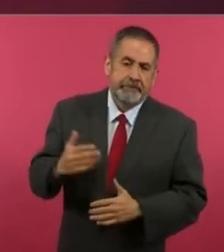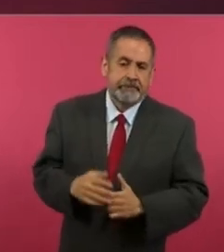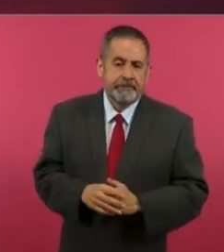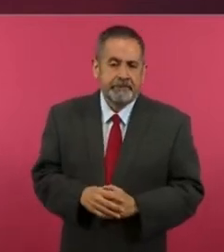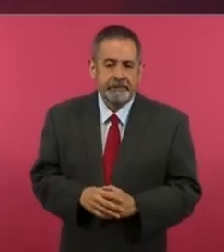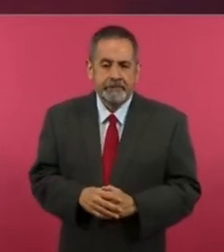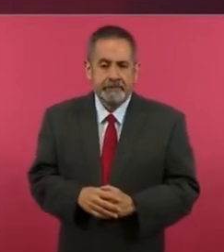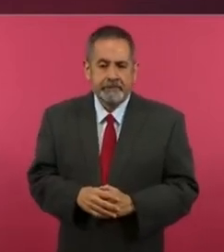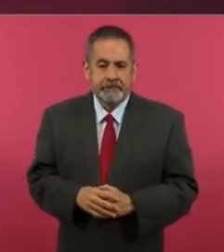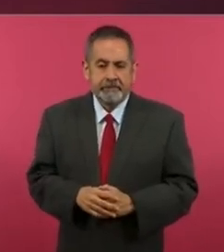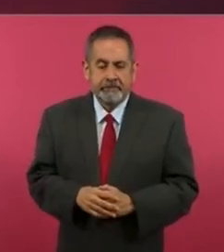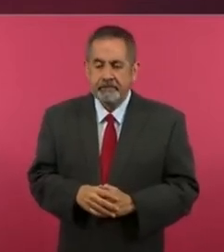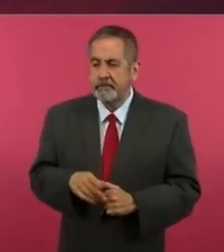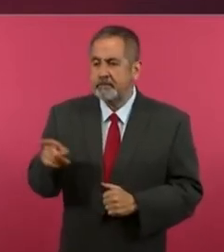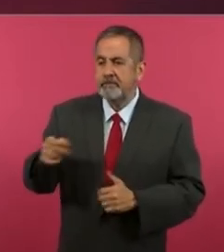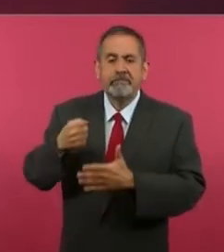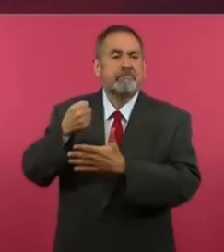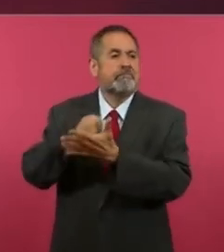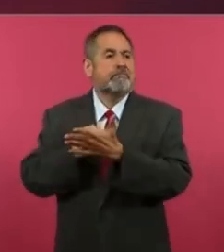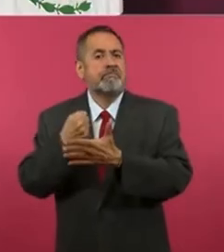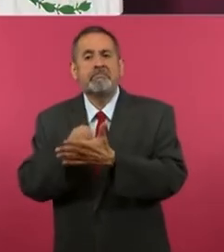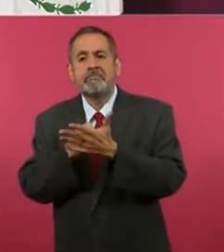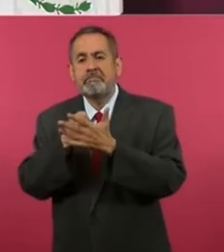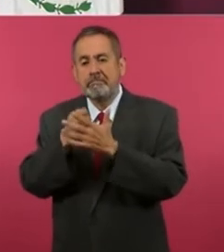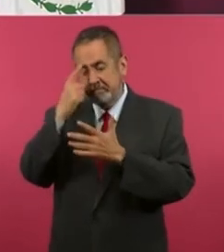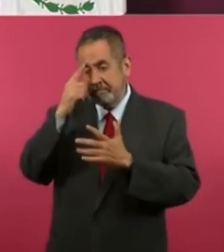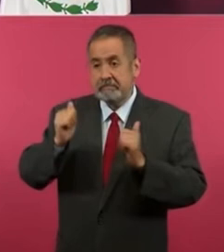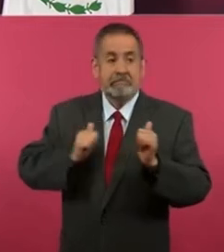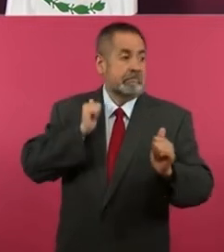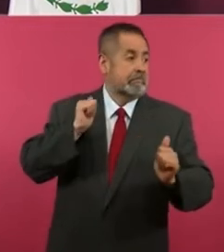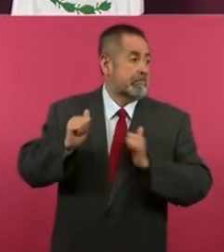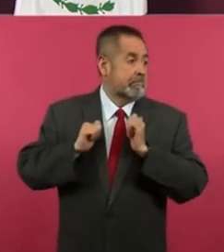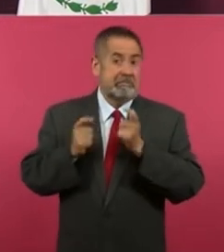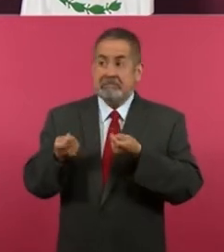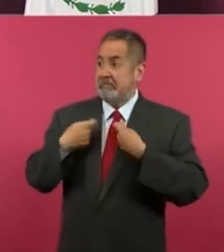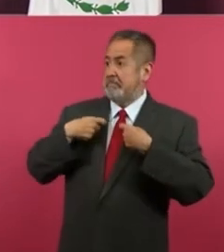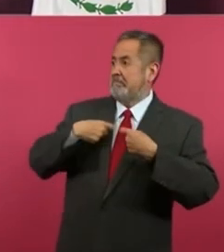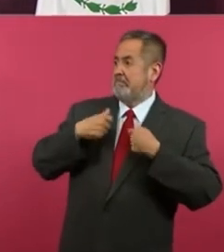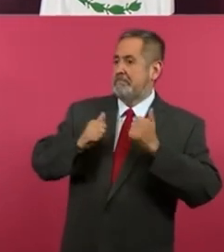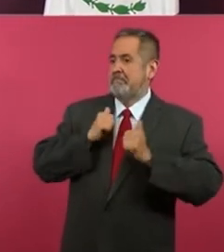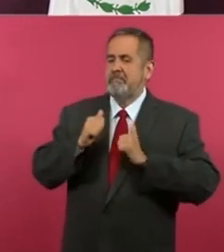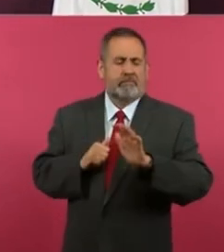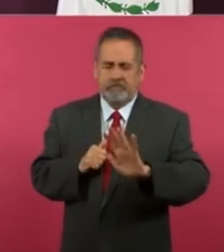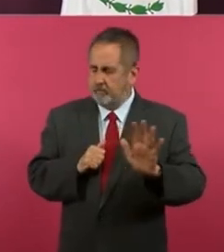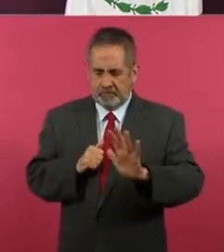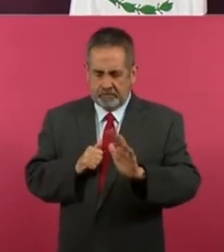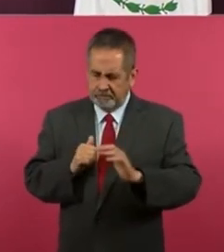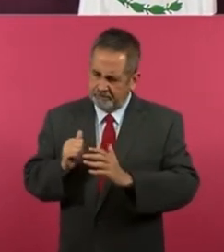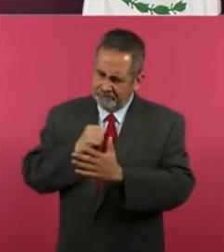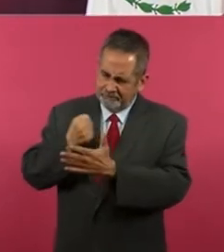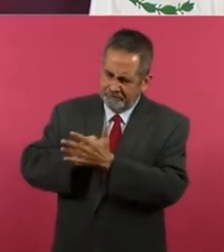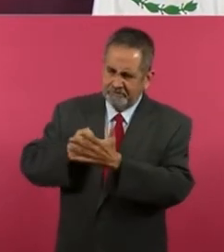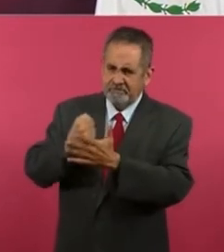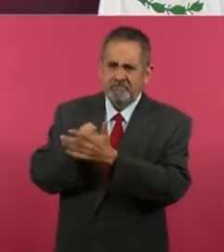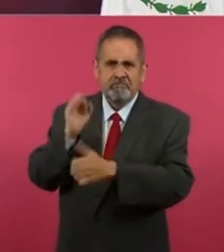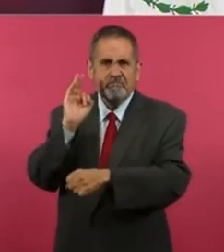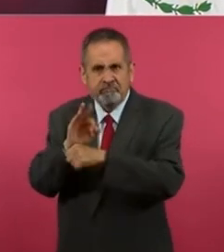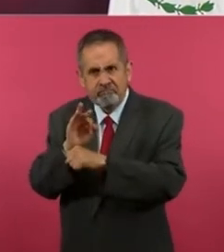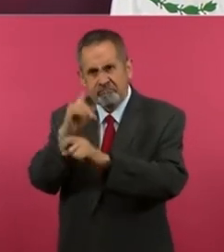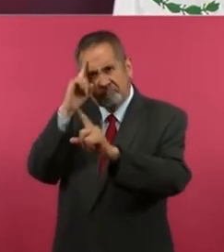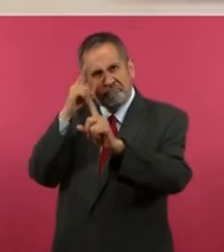Y no se lucha por cargos. Se lucha por principios, por